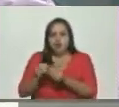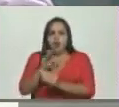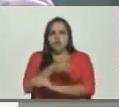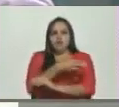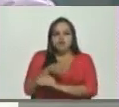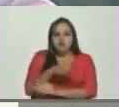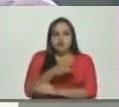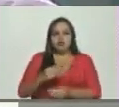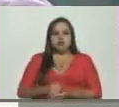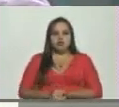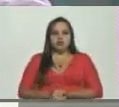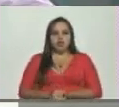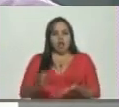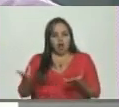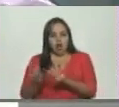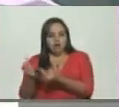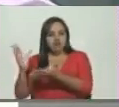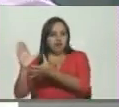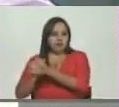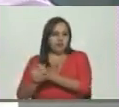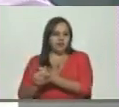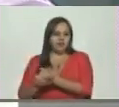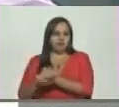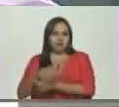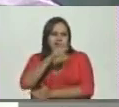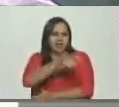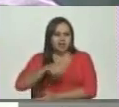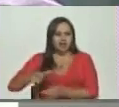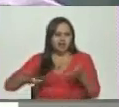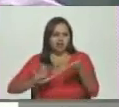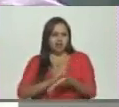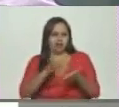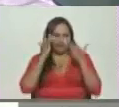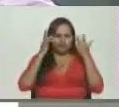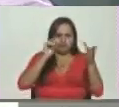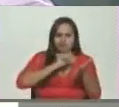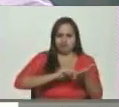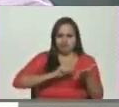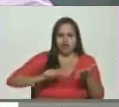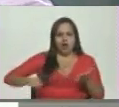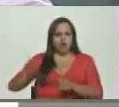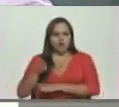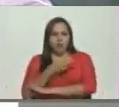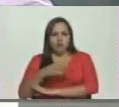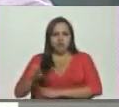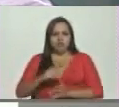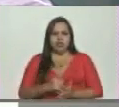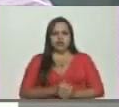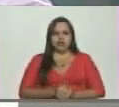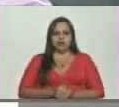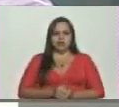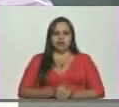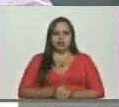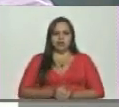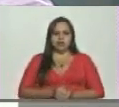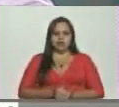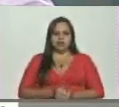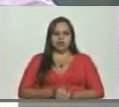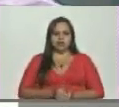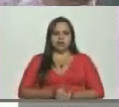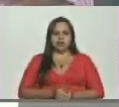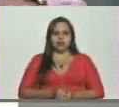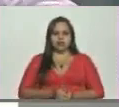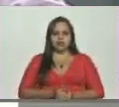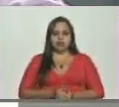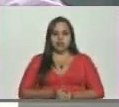hacen grandes amigos como Javier Marín, Joel Izaguirre, el difunto Gustavo Aranguren, que ya no lo tenemos presente físicamente, pero